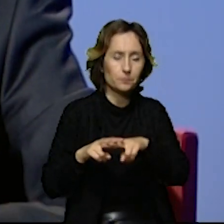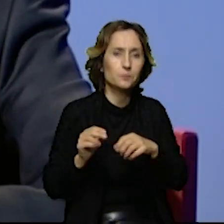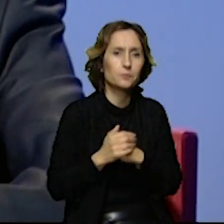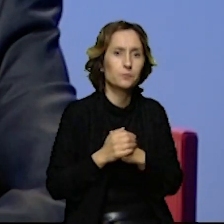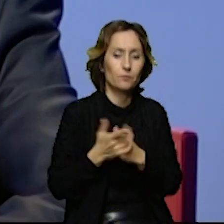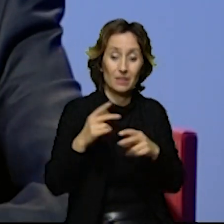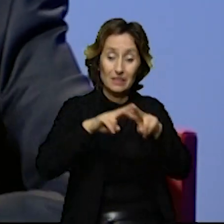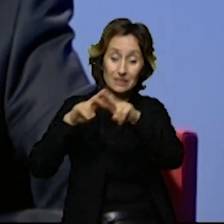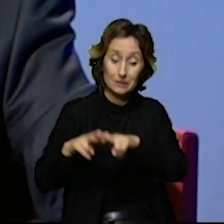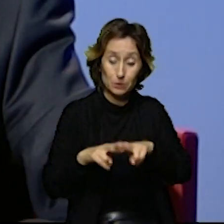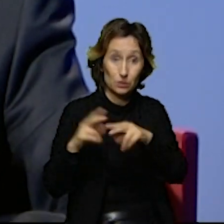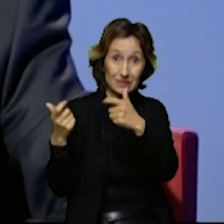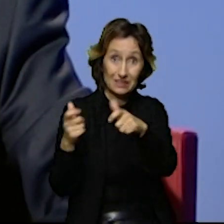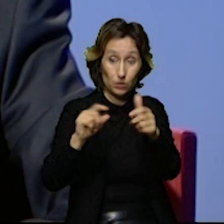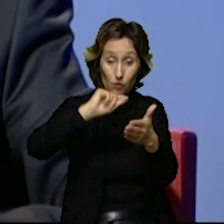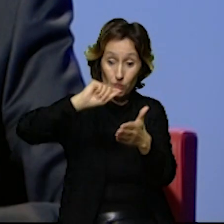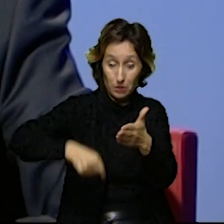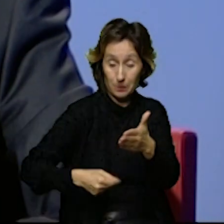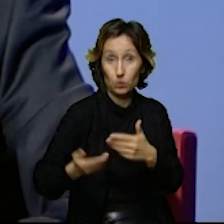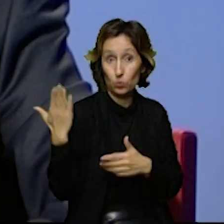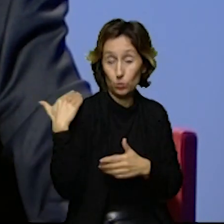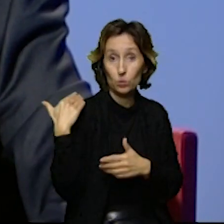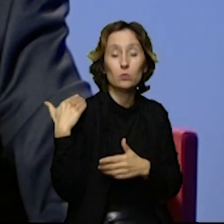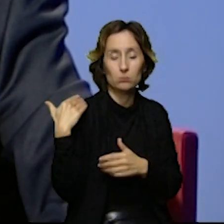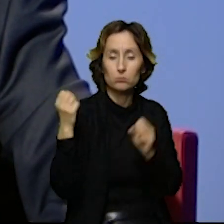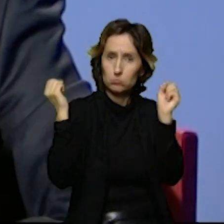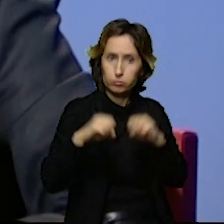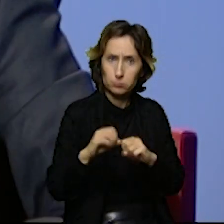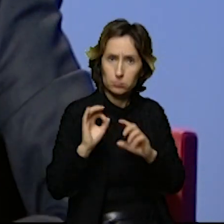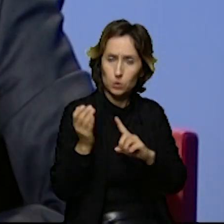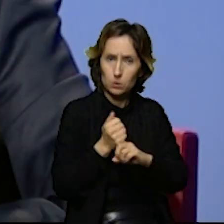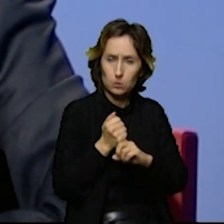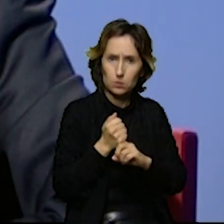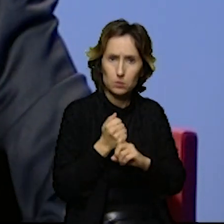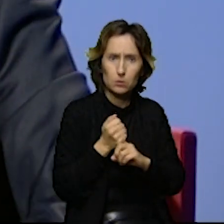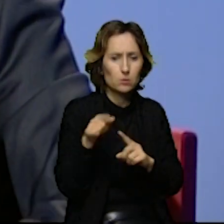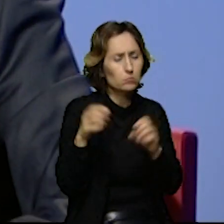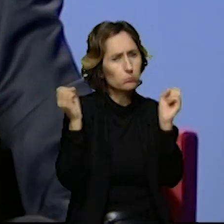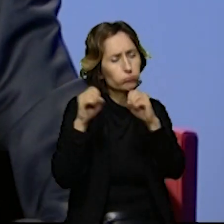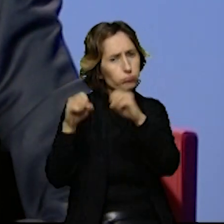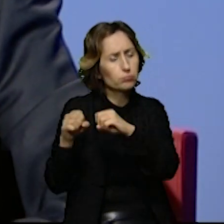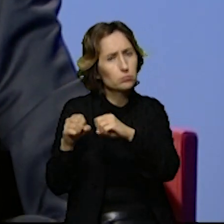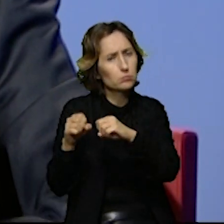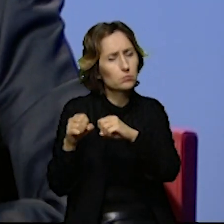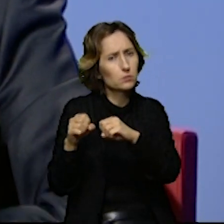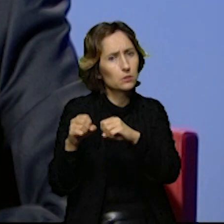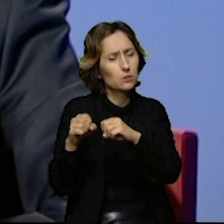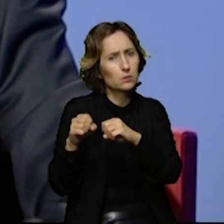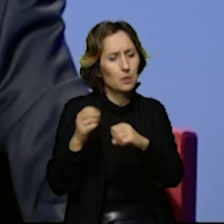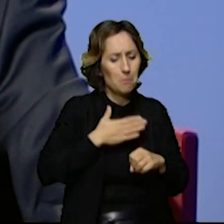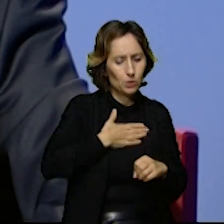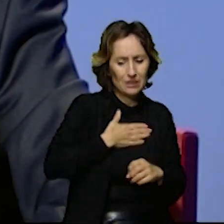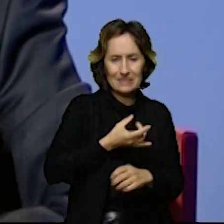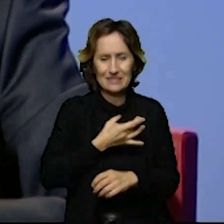Esa revisión del acuerdo intersectorial, que lo firmamos y llegamos a un acuerdo. Aquí hemos llegado a muchos acuerdos entre patronal